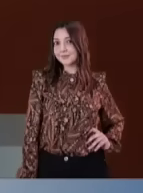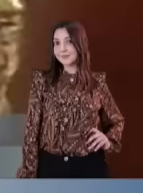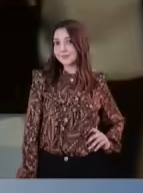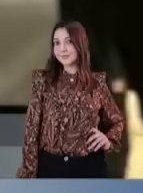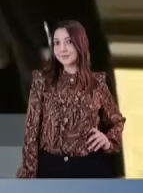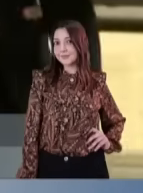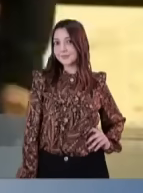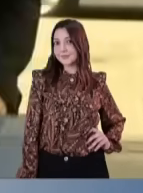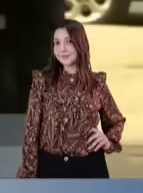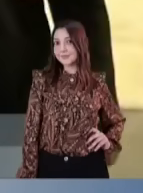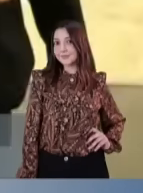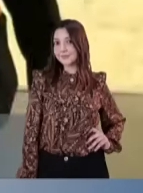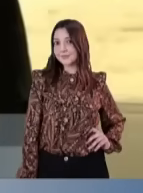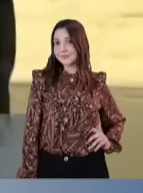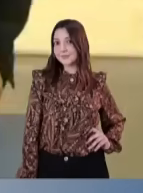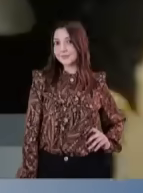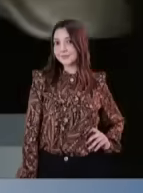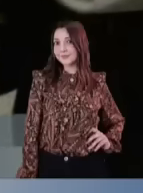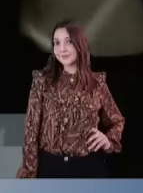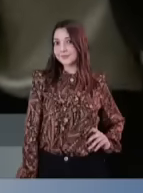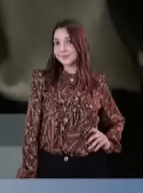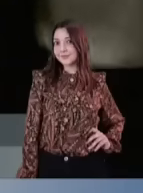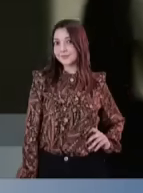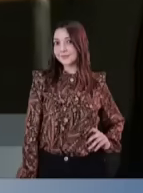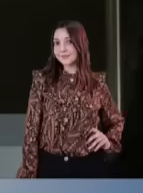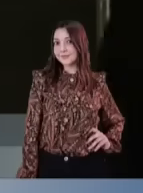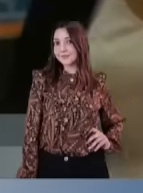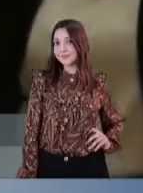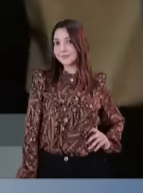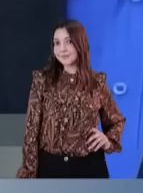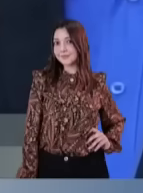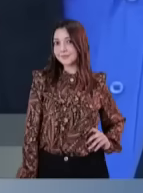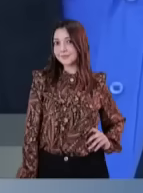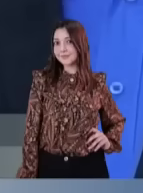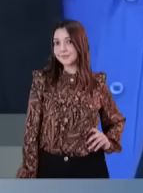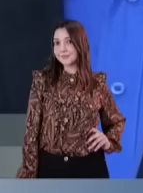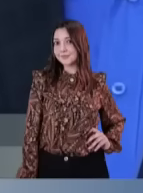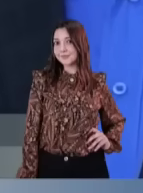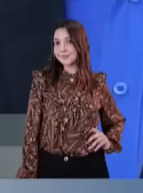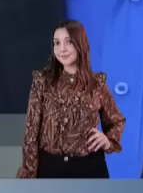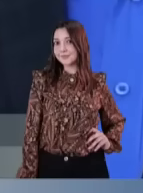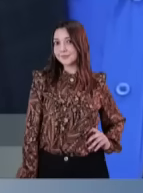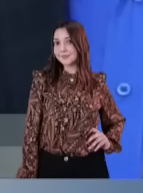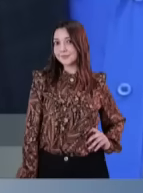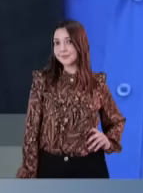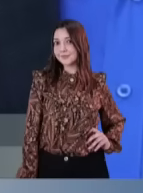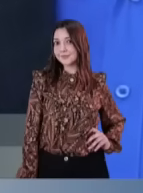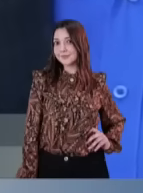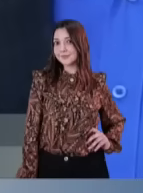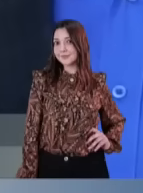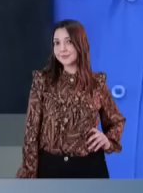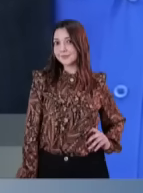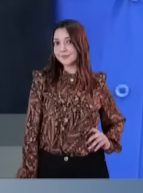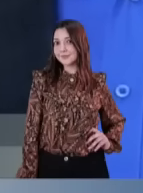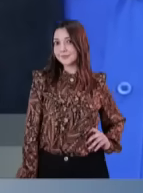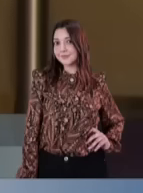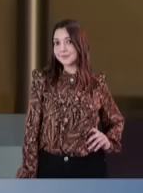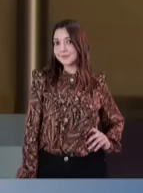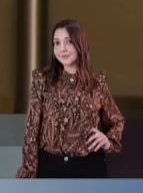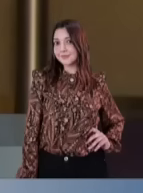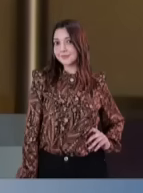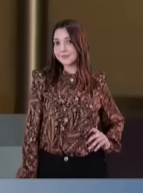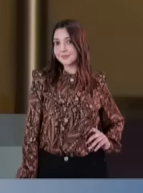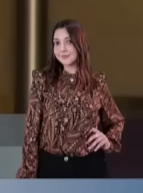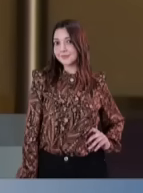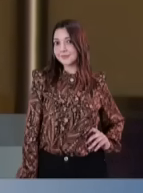diputado del PPD, Raúl Soto, manifestó que hay que repensar el gobierno luego de eso, reorganizarlo en función de lo que se defina, es decir,